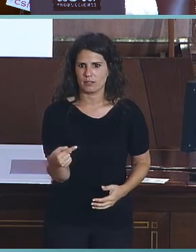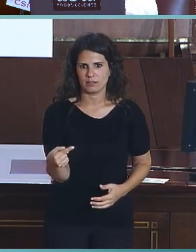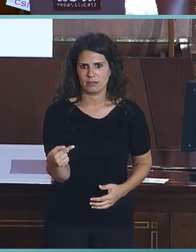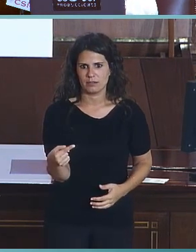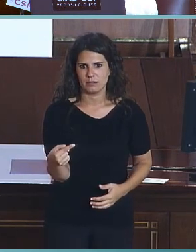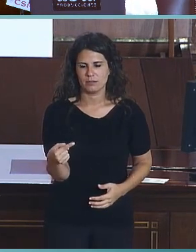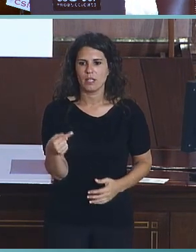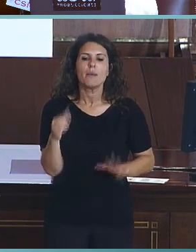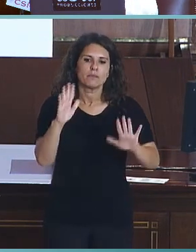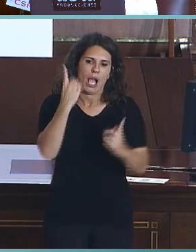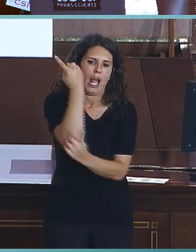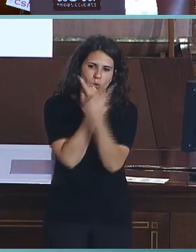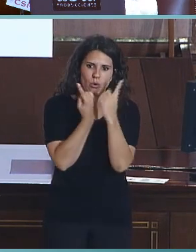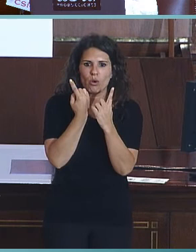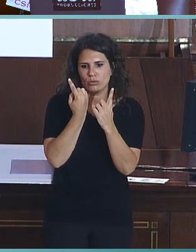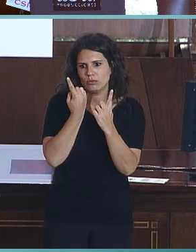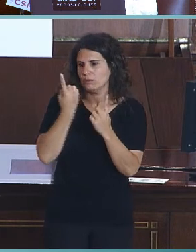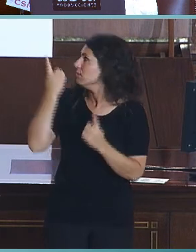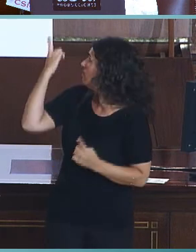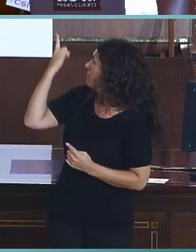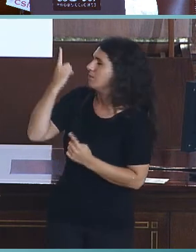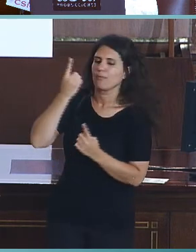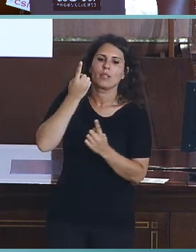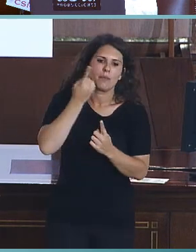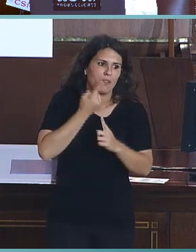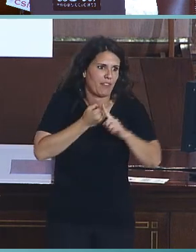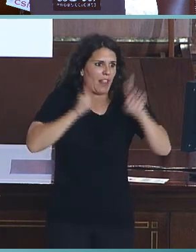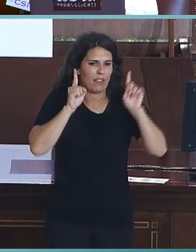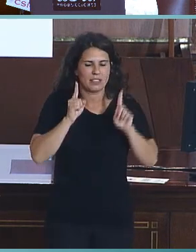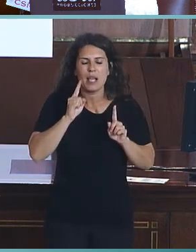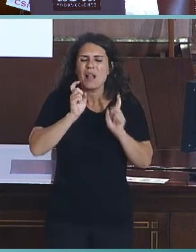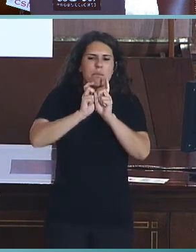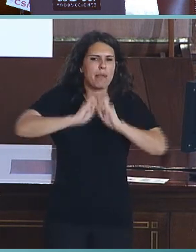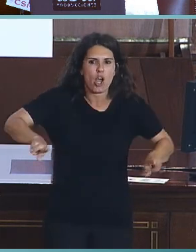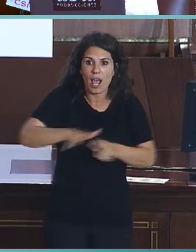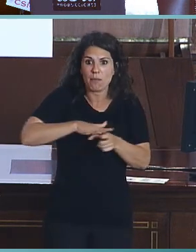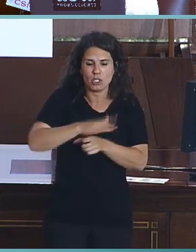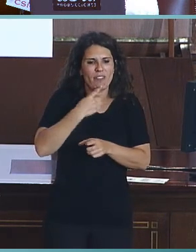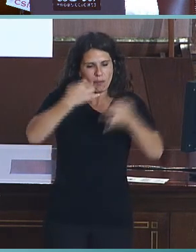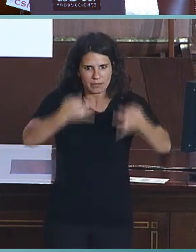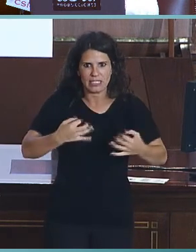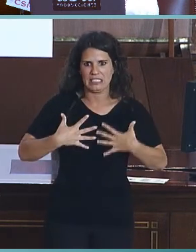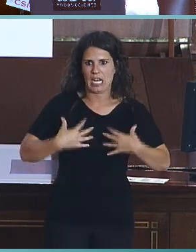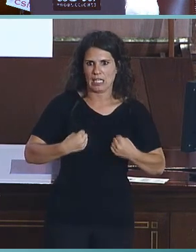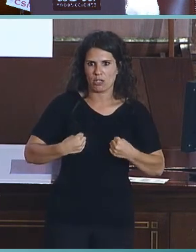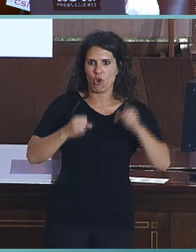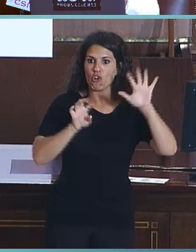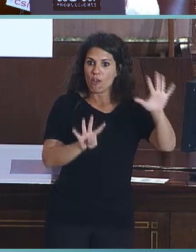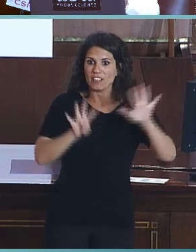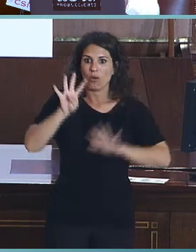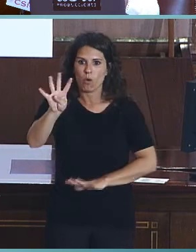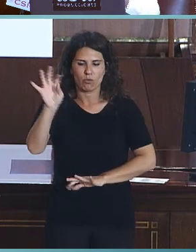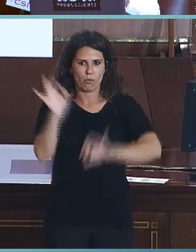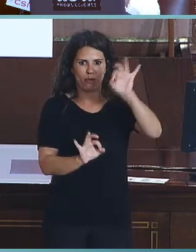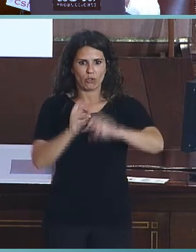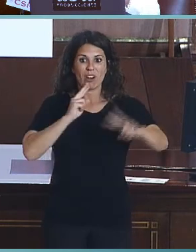Con algunas matizaciones que se presentan en la diapositiva, el ámbito peor valorado es el sanitario, con un 94%